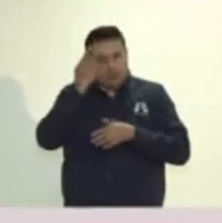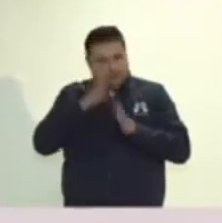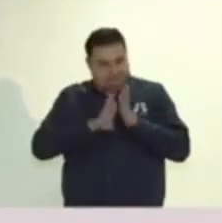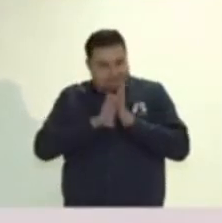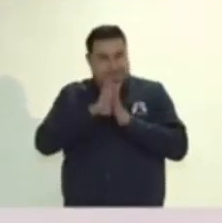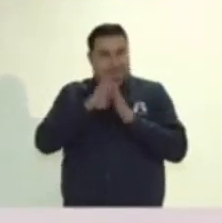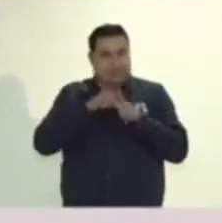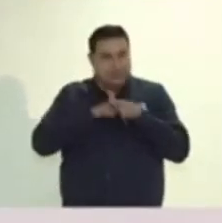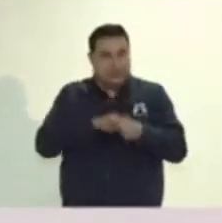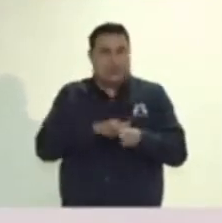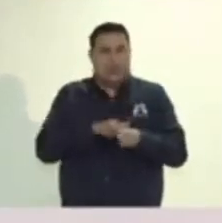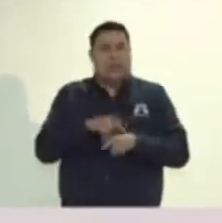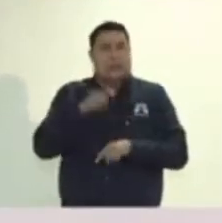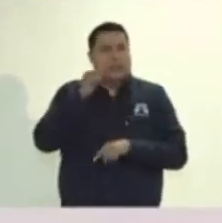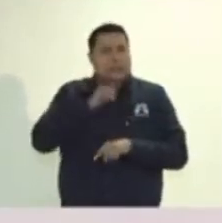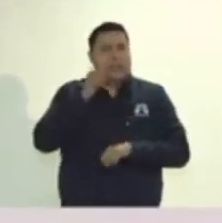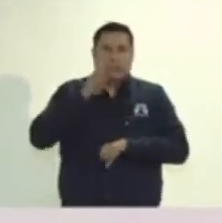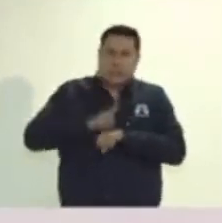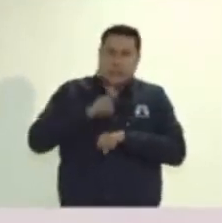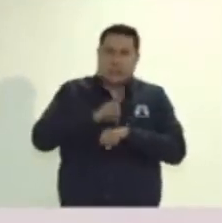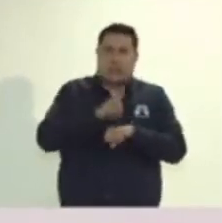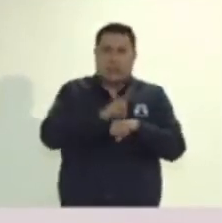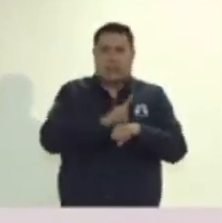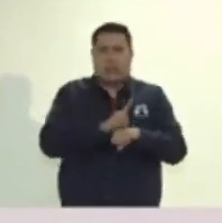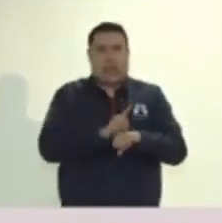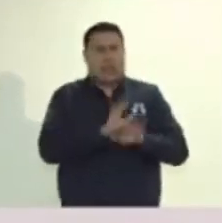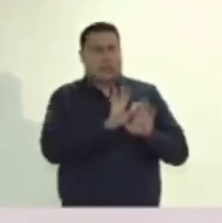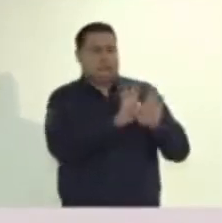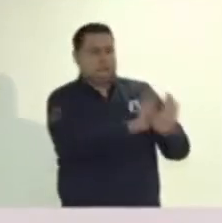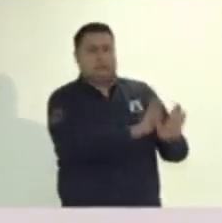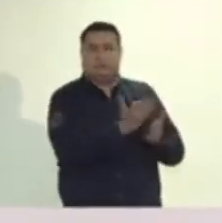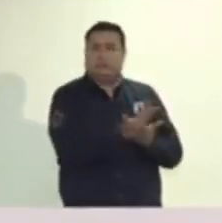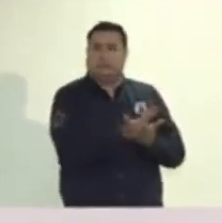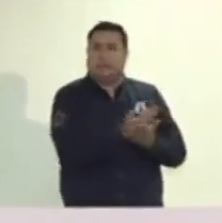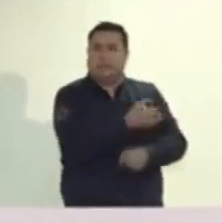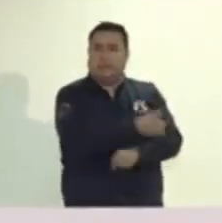tenemos que salir todos los días y tenemos que dejar a la familia.